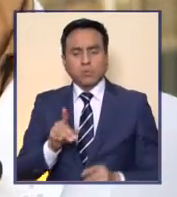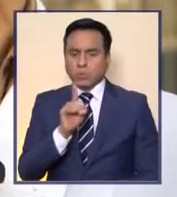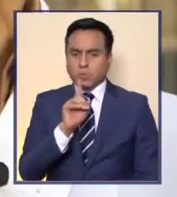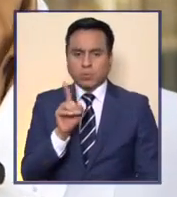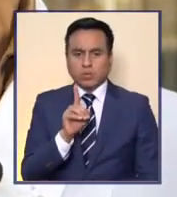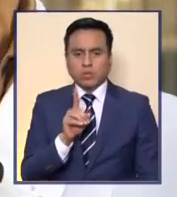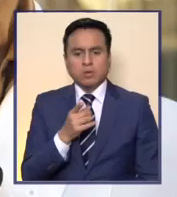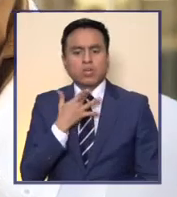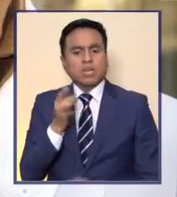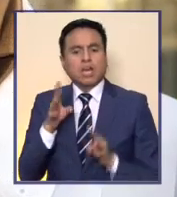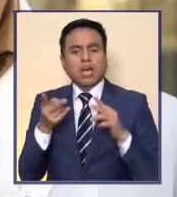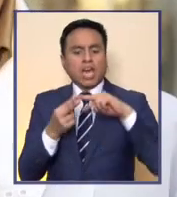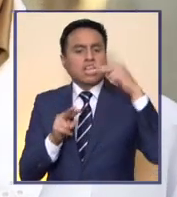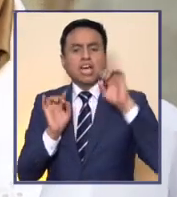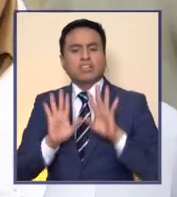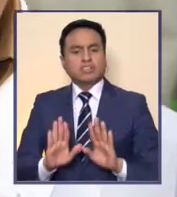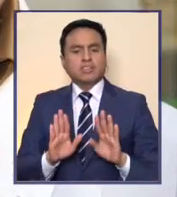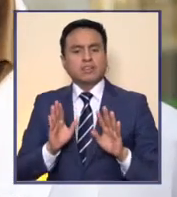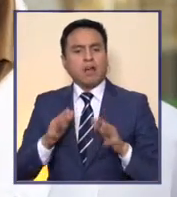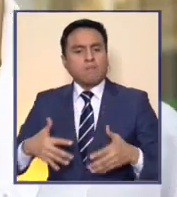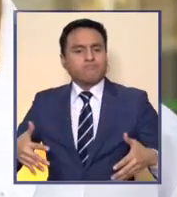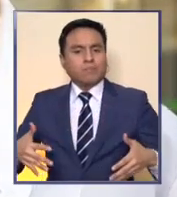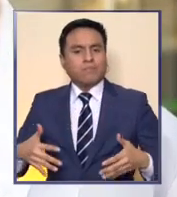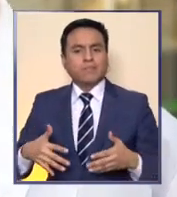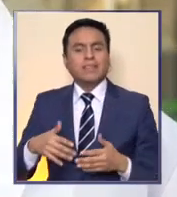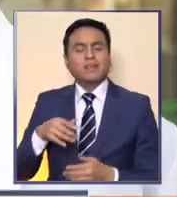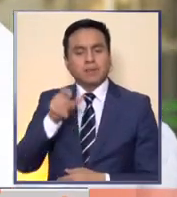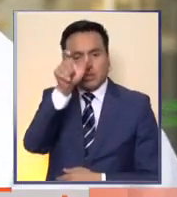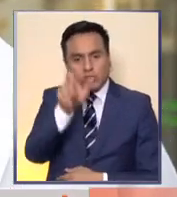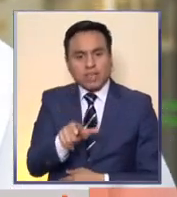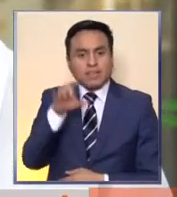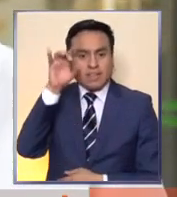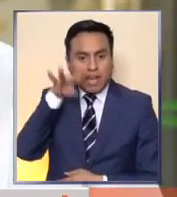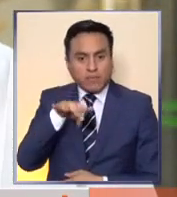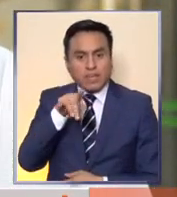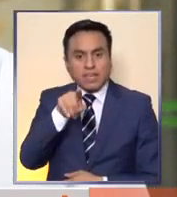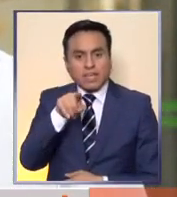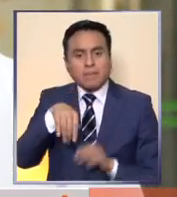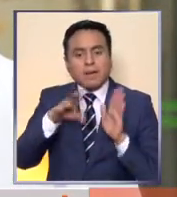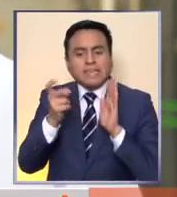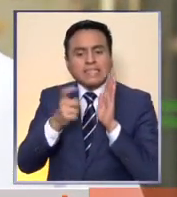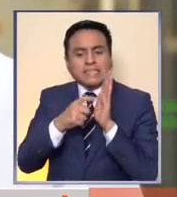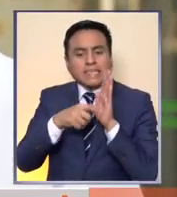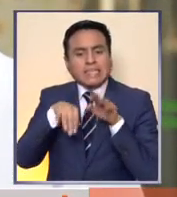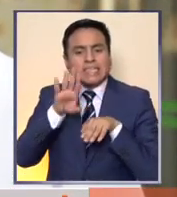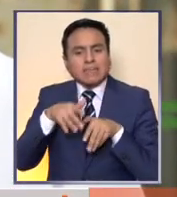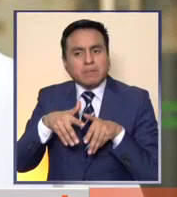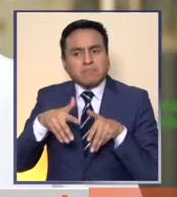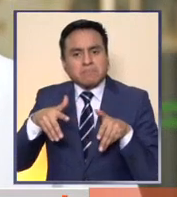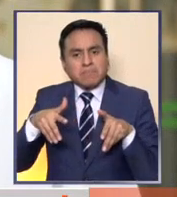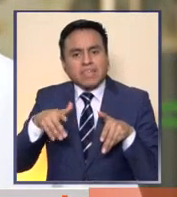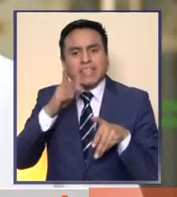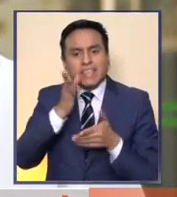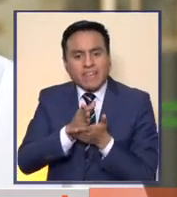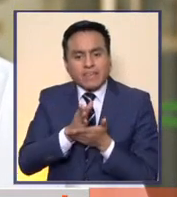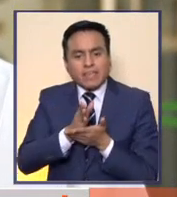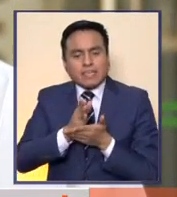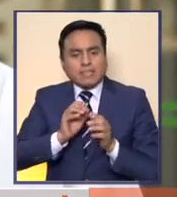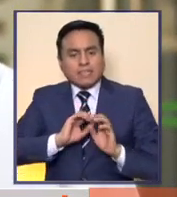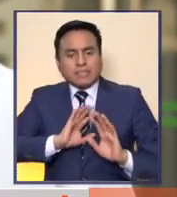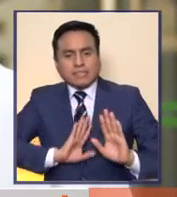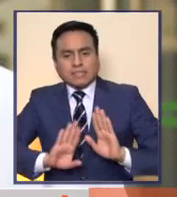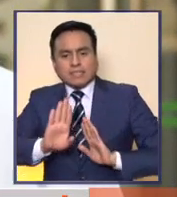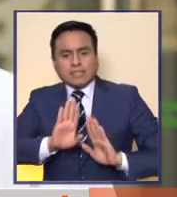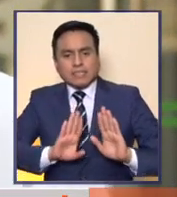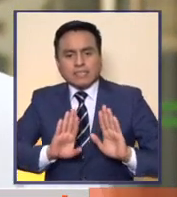solo porque está escrito en sus genes. Lo que tiene que saber es que tiene una tendencia y que tiene que combatir la